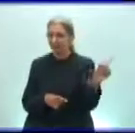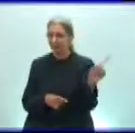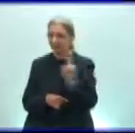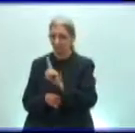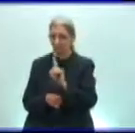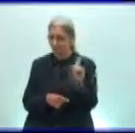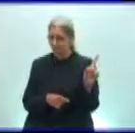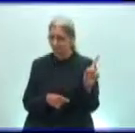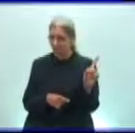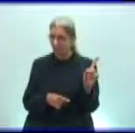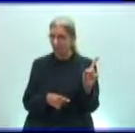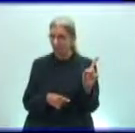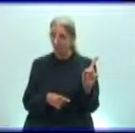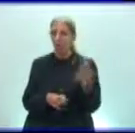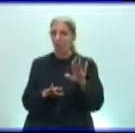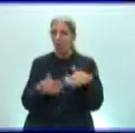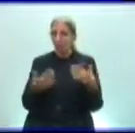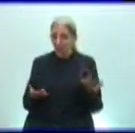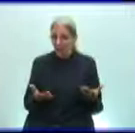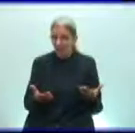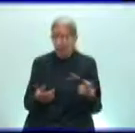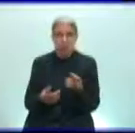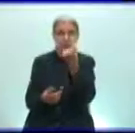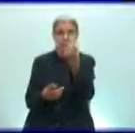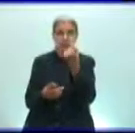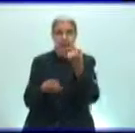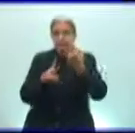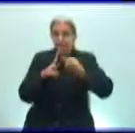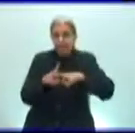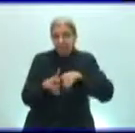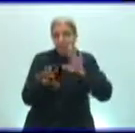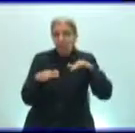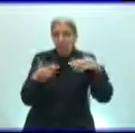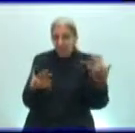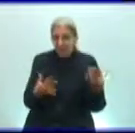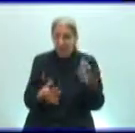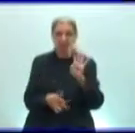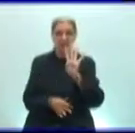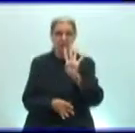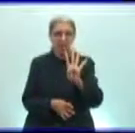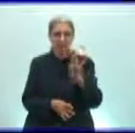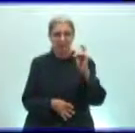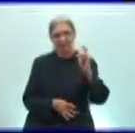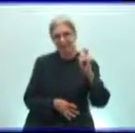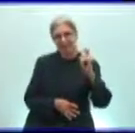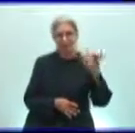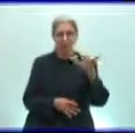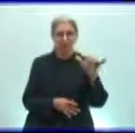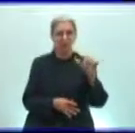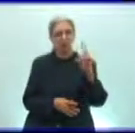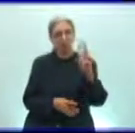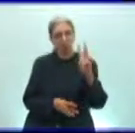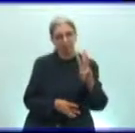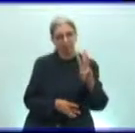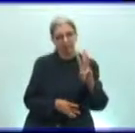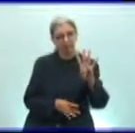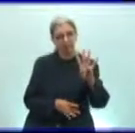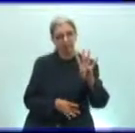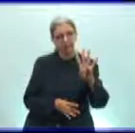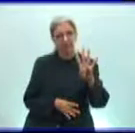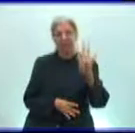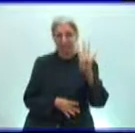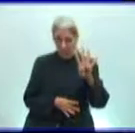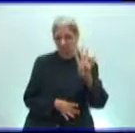tanto, la única solución de ese ejercicio es 4. Bueno, pueden copiar lo más rápido posible esa parte de la